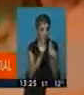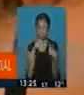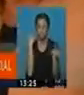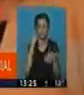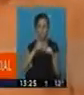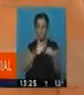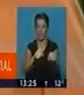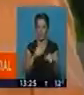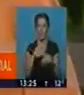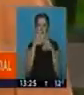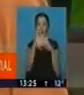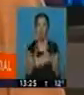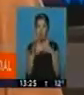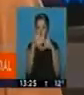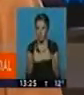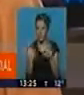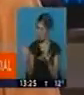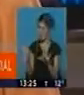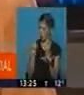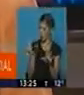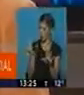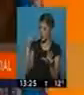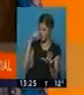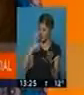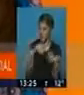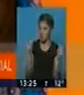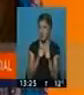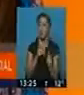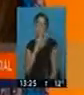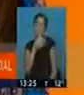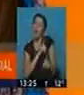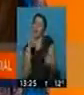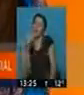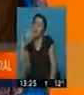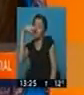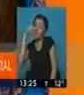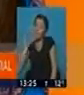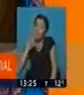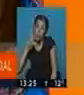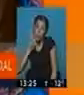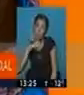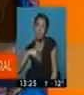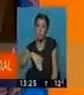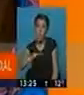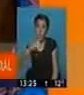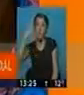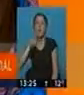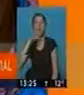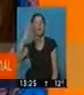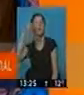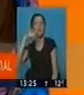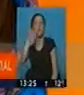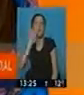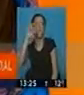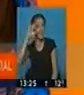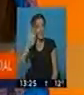sigue pendiente entonces el julio en Montevideo? Teóricamente 7 de julio, pero ajá, eso mismo al está parecer en estaba en duda y había sido